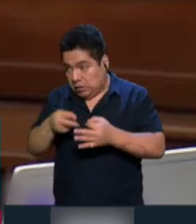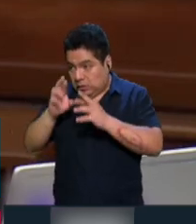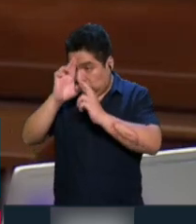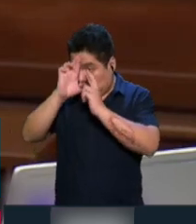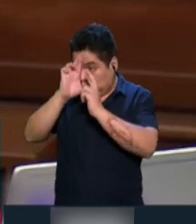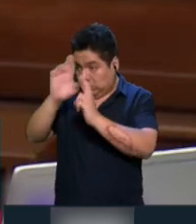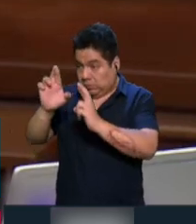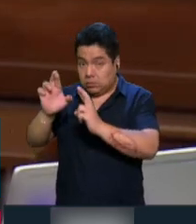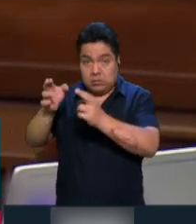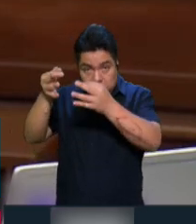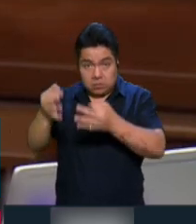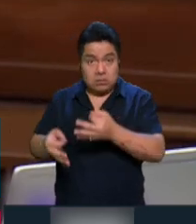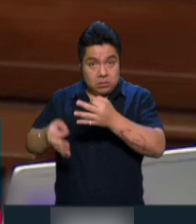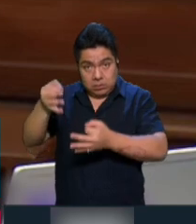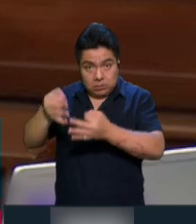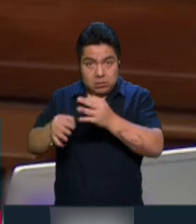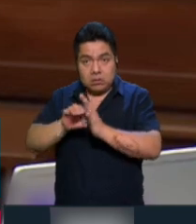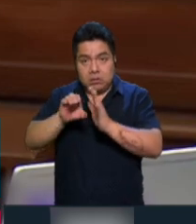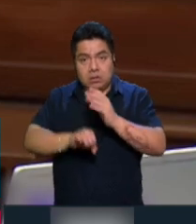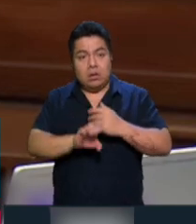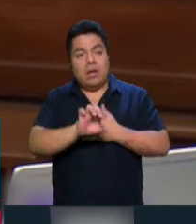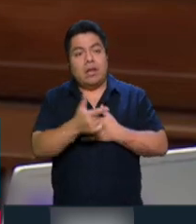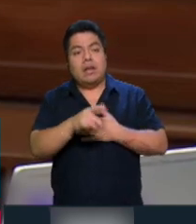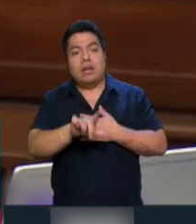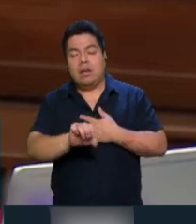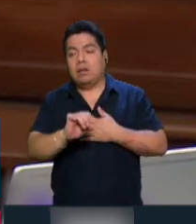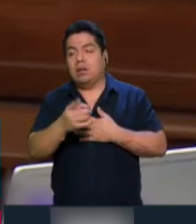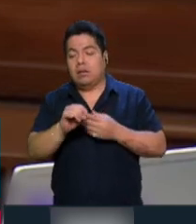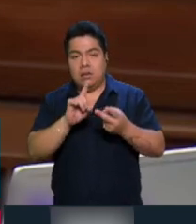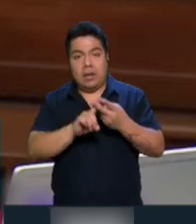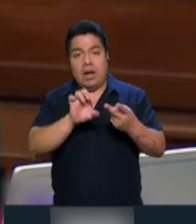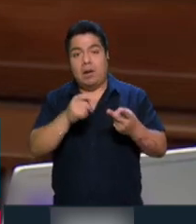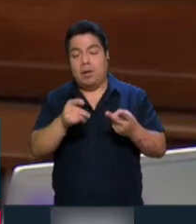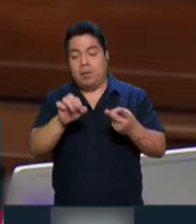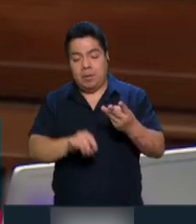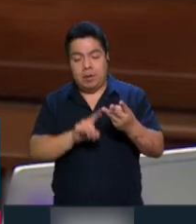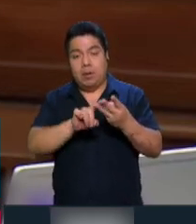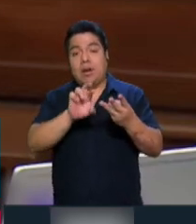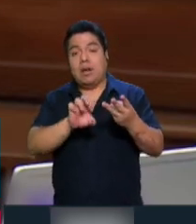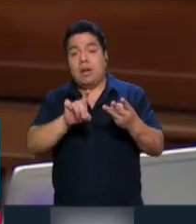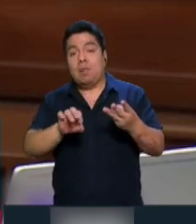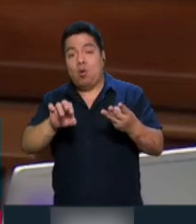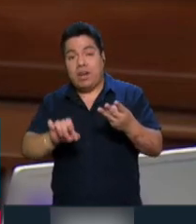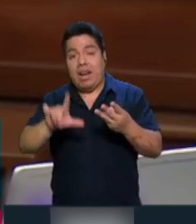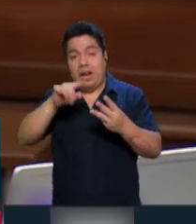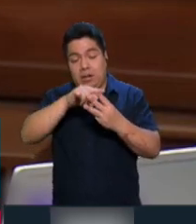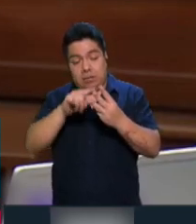respeto muchísimo, como lo es Ernestina Godoy, Adán Augusto López y Ricardo Monreal,